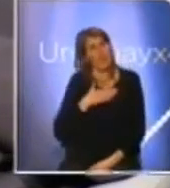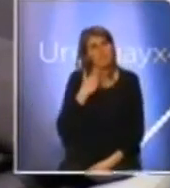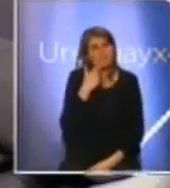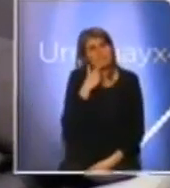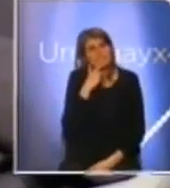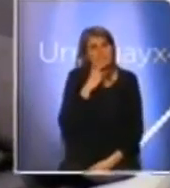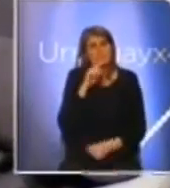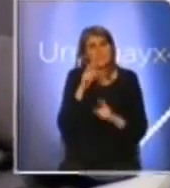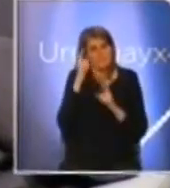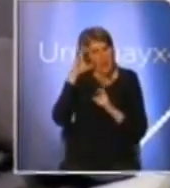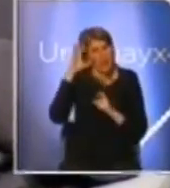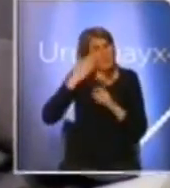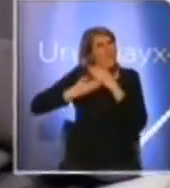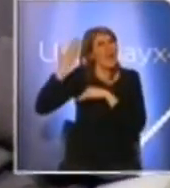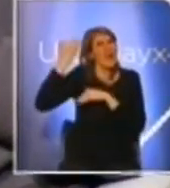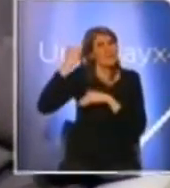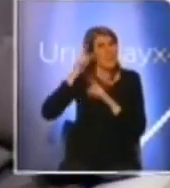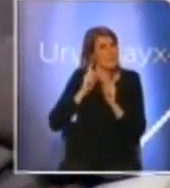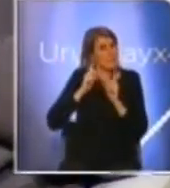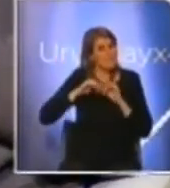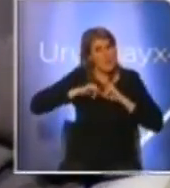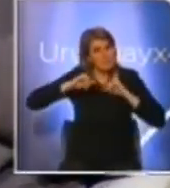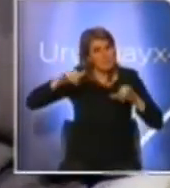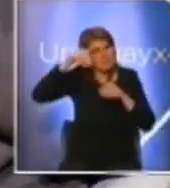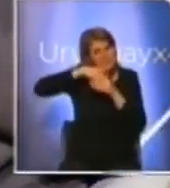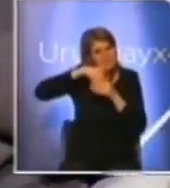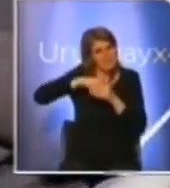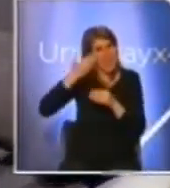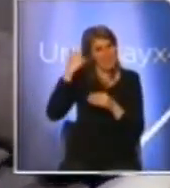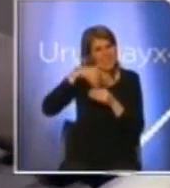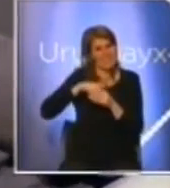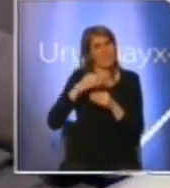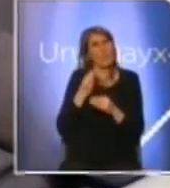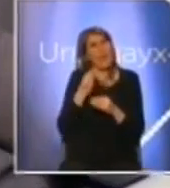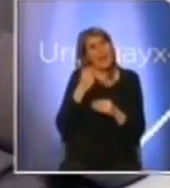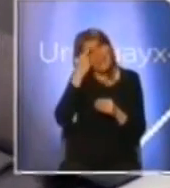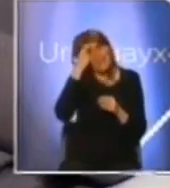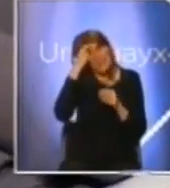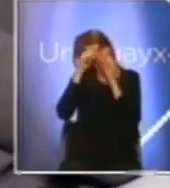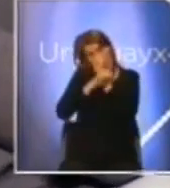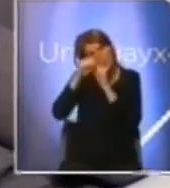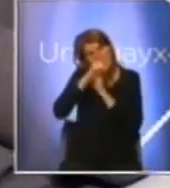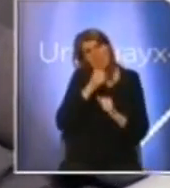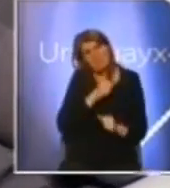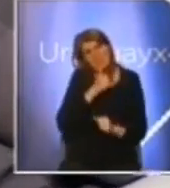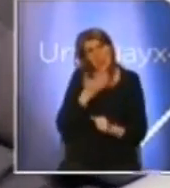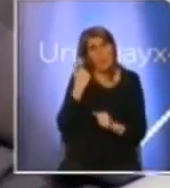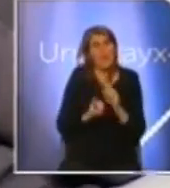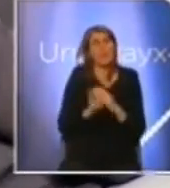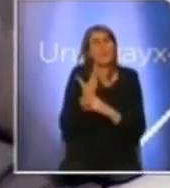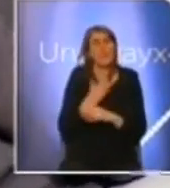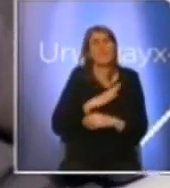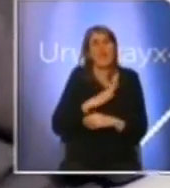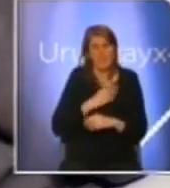acordaba de algunas campañas electorales y cómo qué tecnologías había en ese momento. Entonces, me acuerdo en la